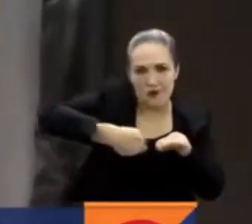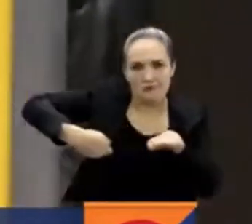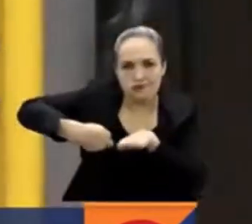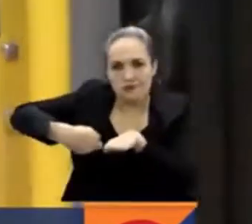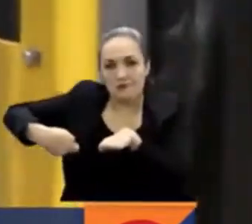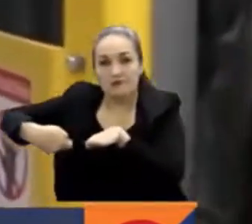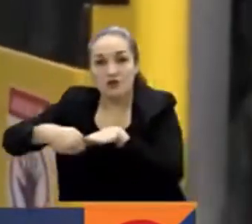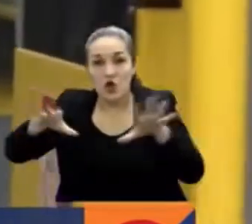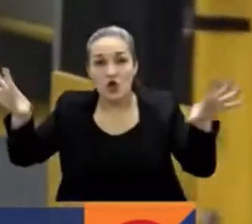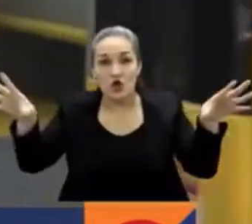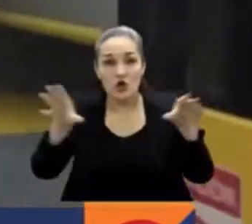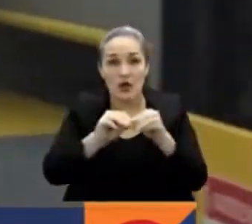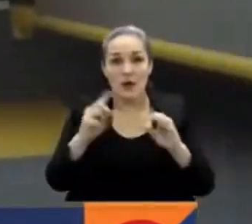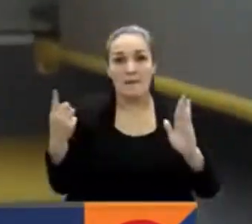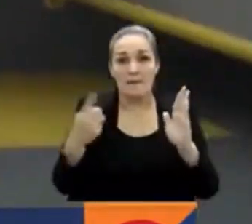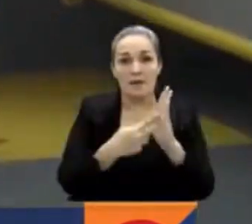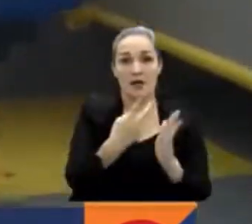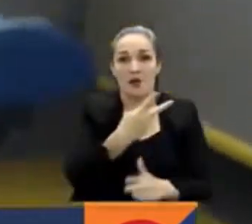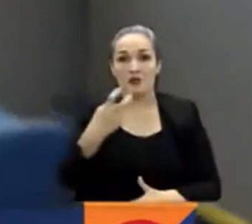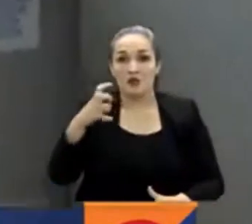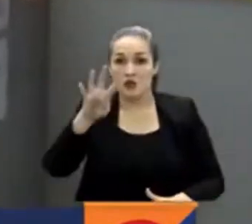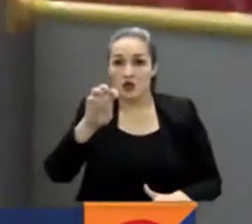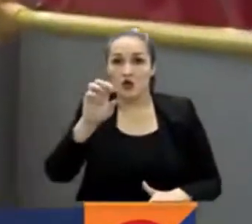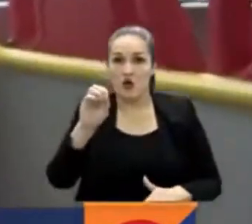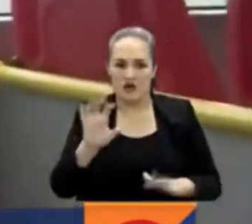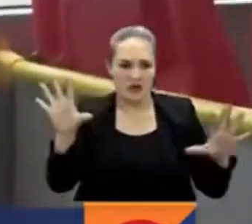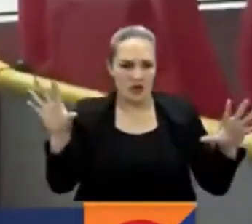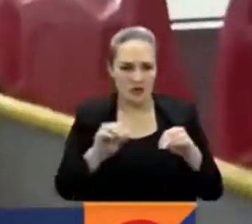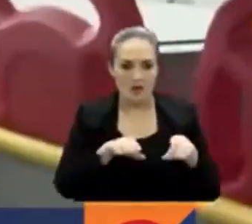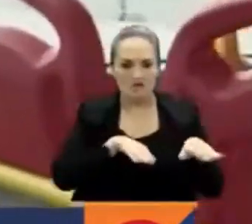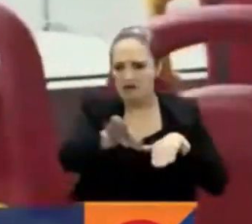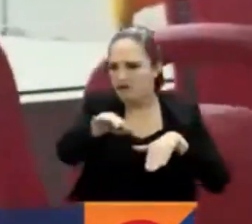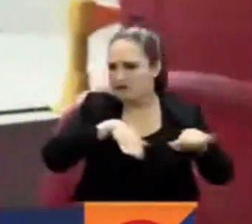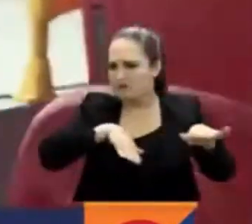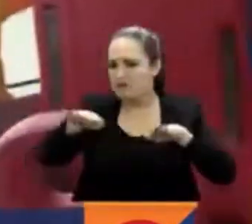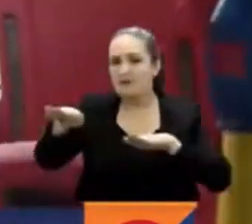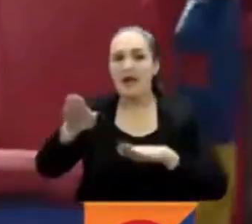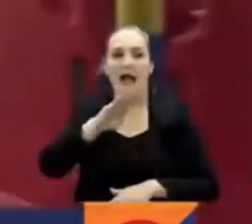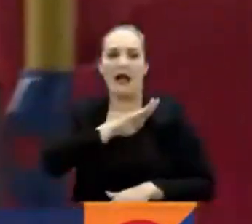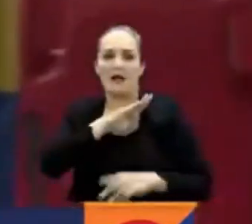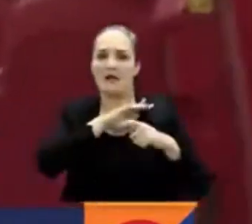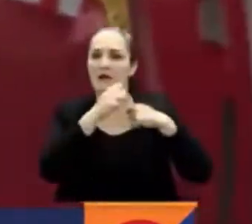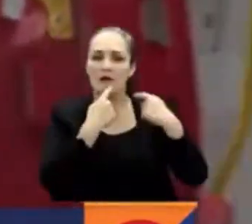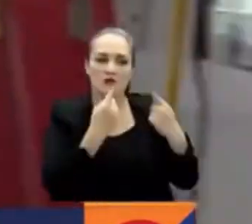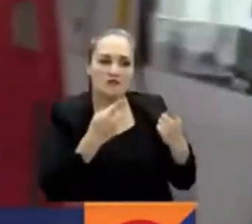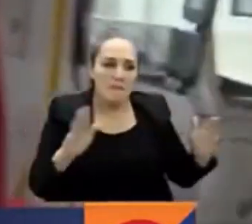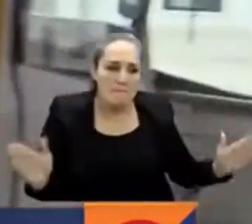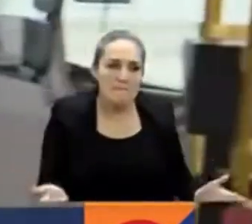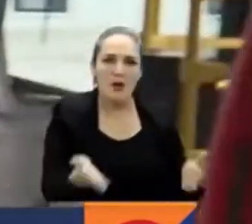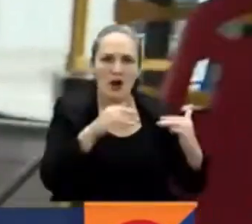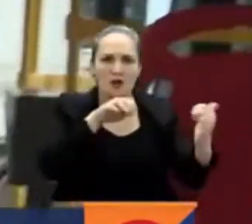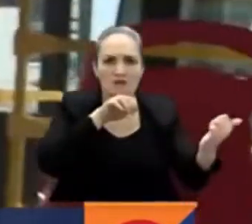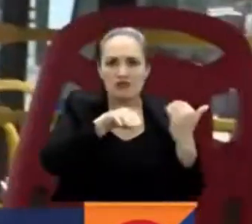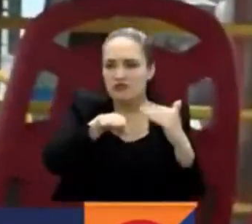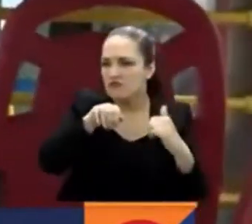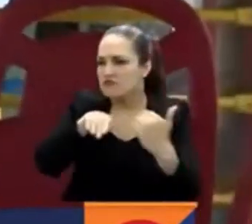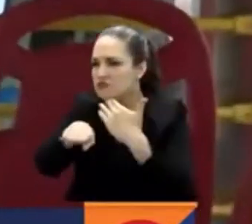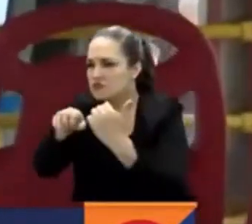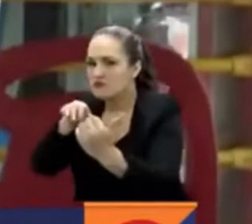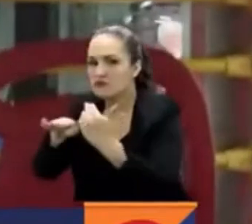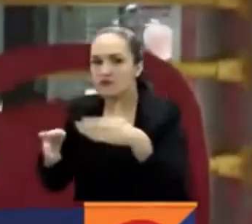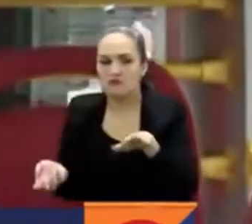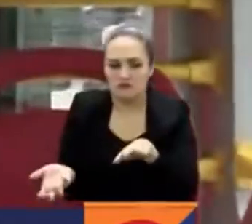buses circulando en la capital. Según la alcaldesa Claudia López, para mejorar la movilidad para quienes tienen como opción utilizar